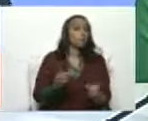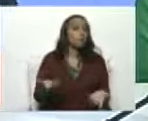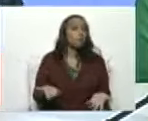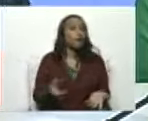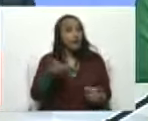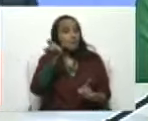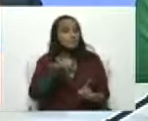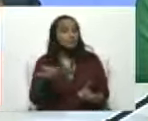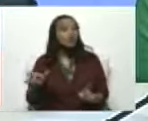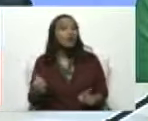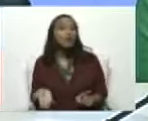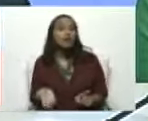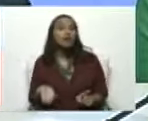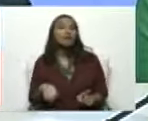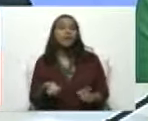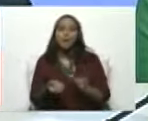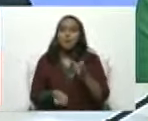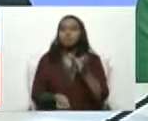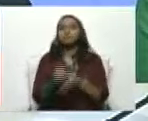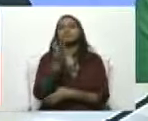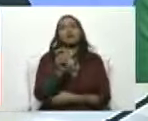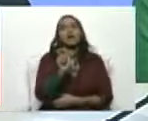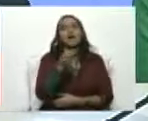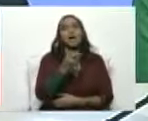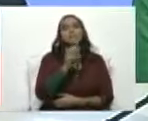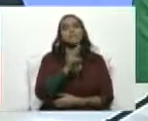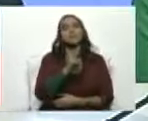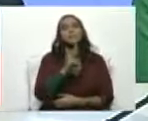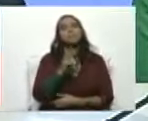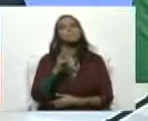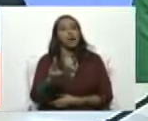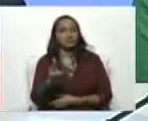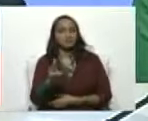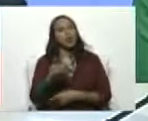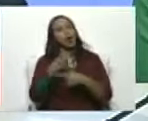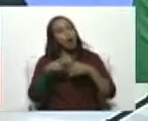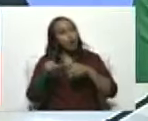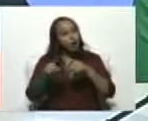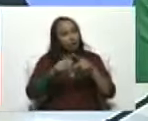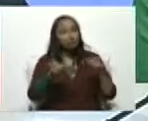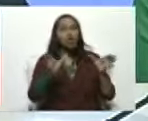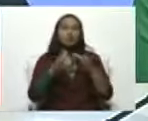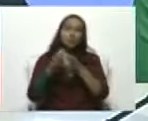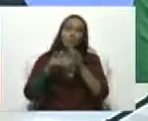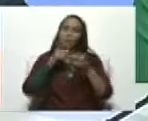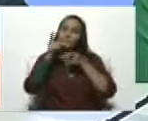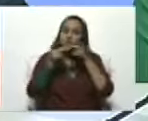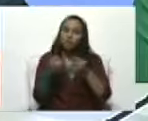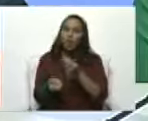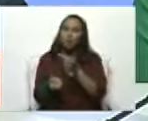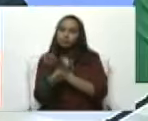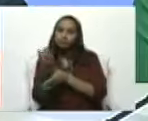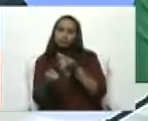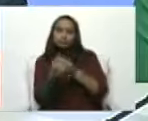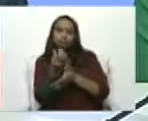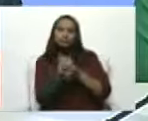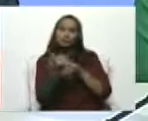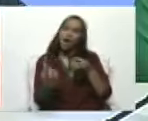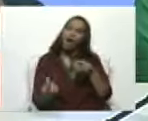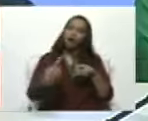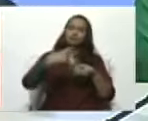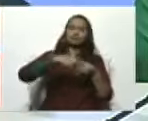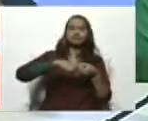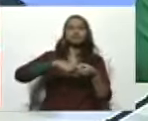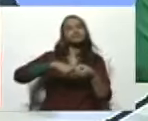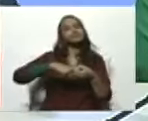Y entonces se constituyó el Gran Polo Patriótico. Como fuerza poderosa de la Revolución Bolivariana. Pero el